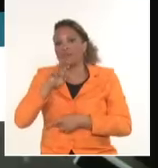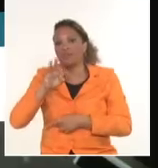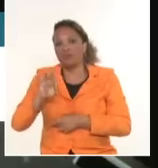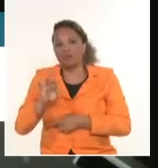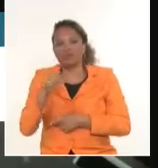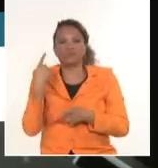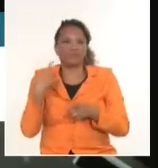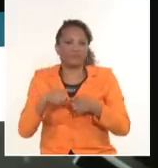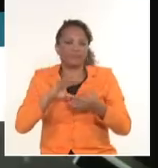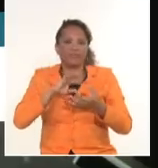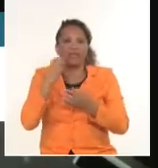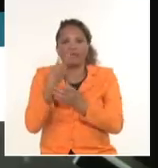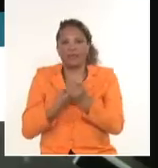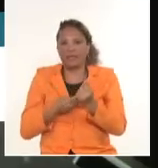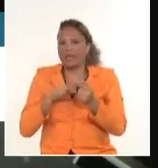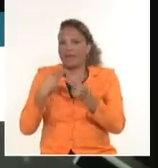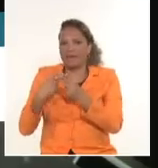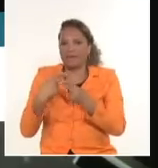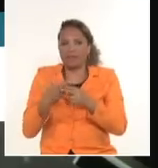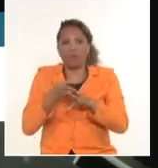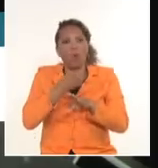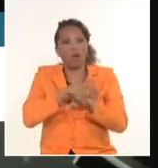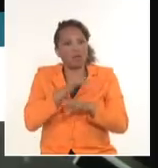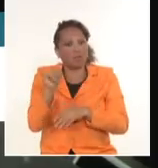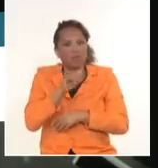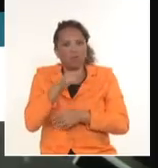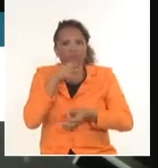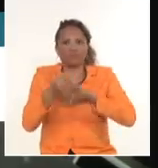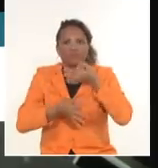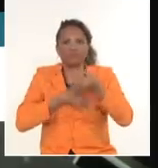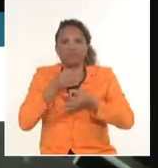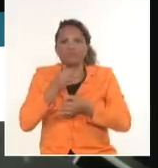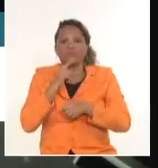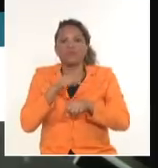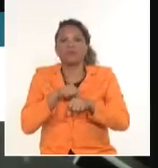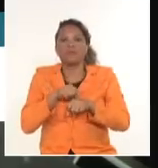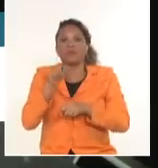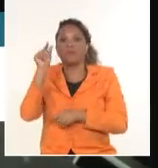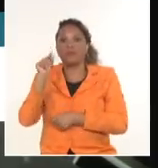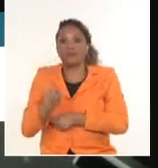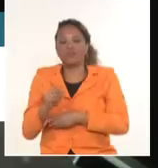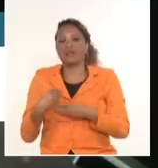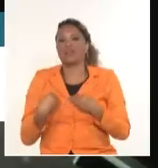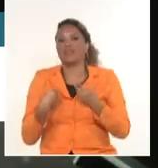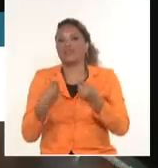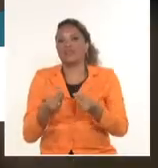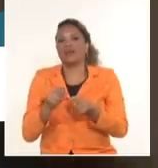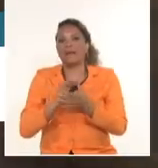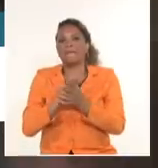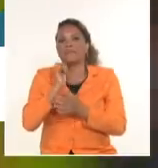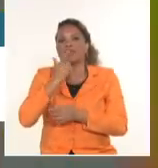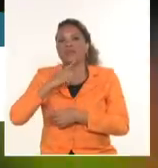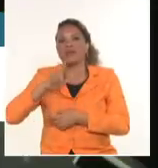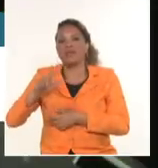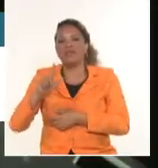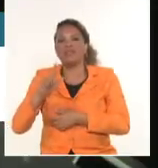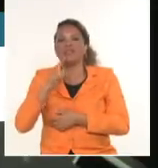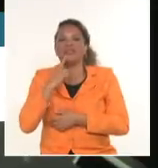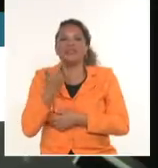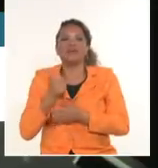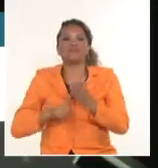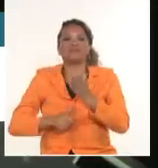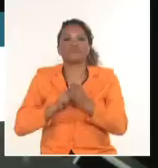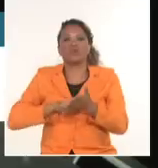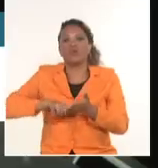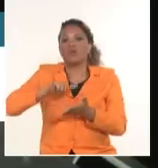panamericanos, los centroamericanos, los eventos que vienen antes, y este es precisamente el hombre que le ha dado a Mijaín el boleto olímpico en las últimas